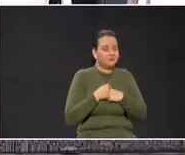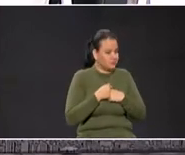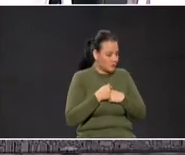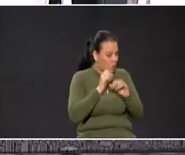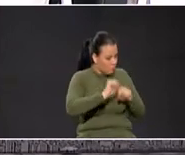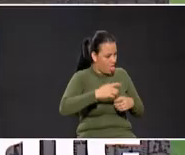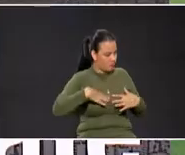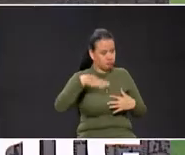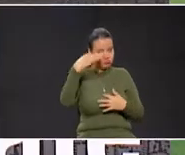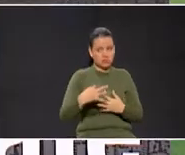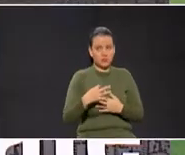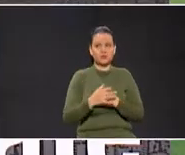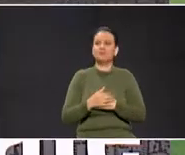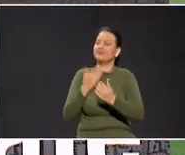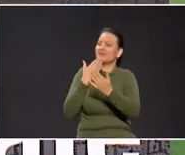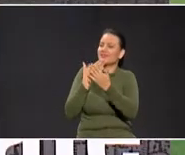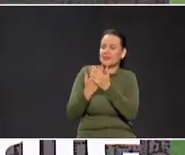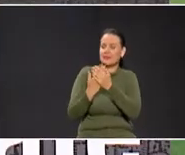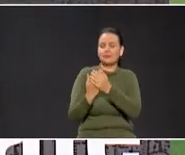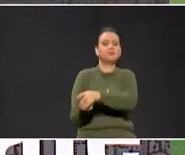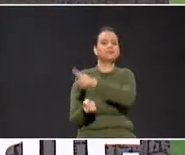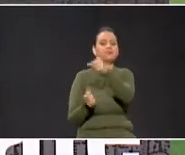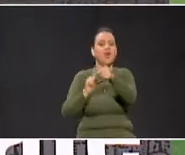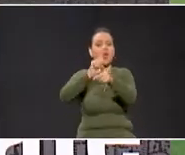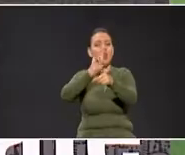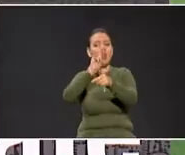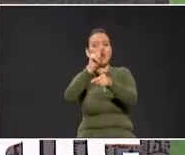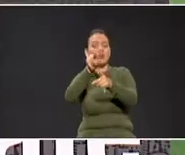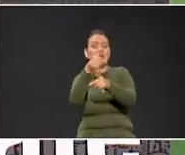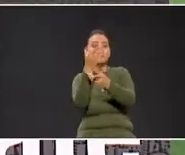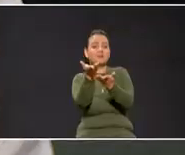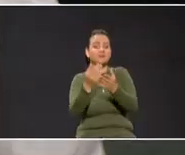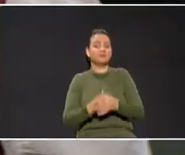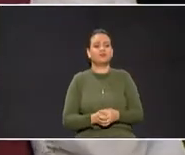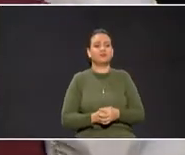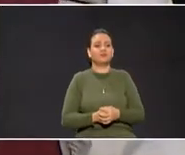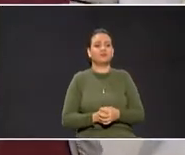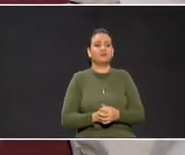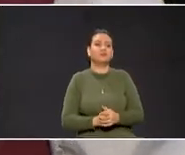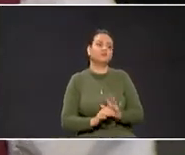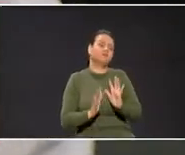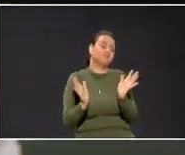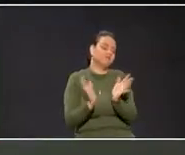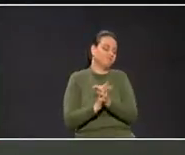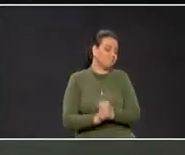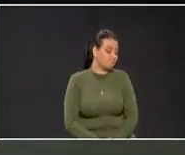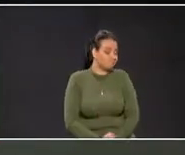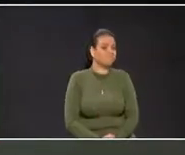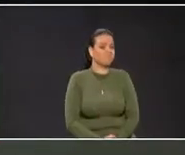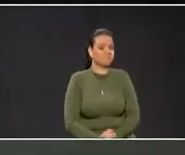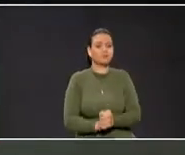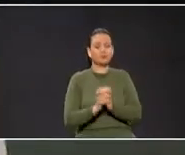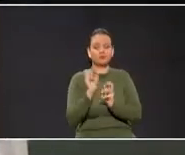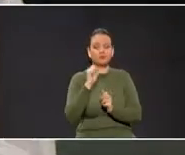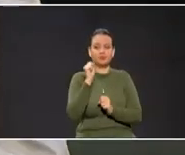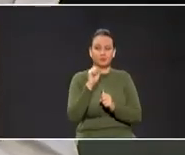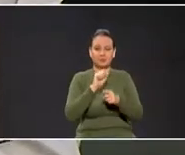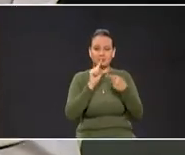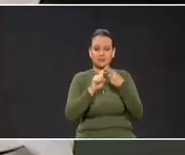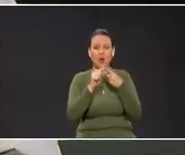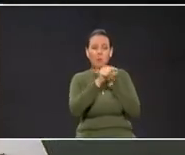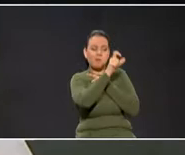gracias candidata el turno es para luís guillermo hoyos bueno si primero que a todos los habitantes